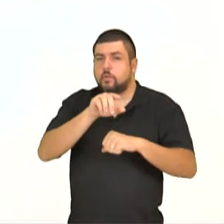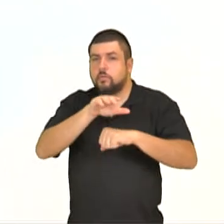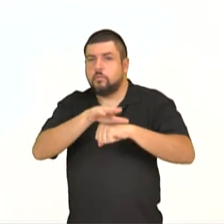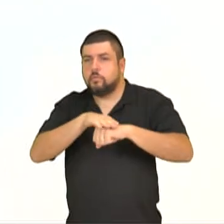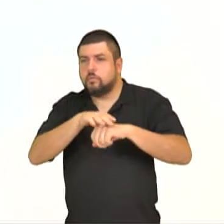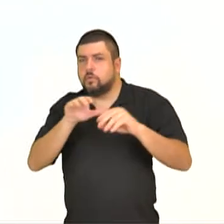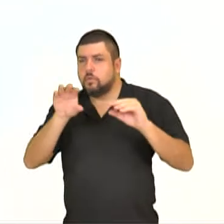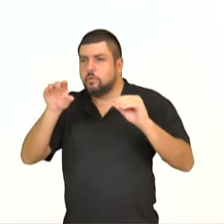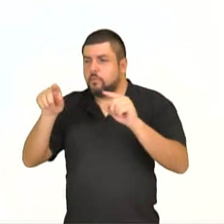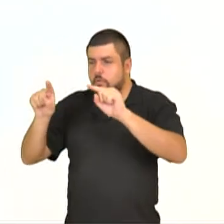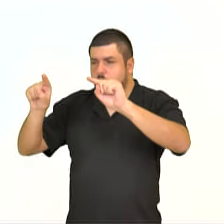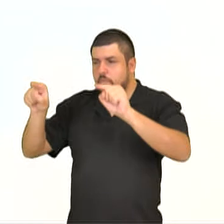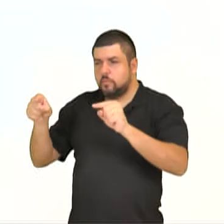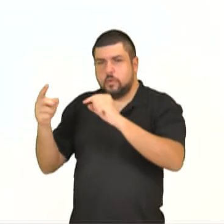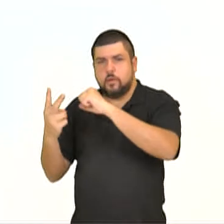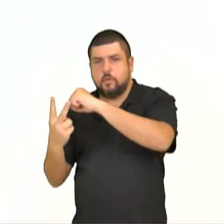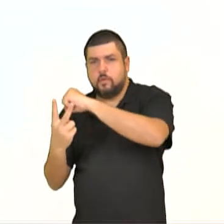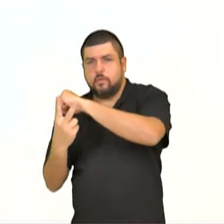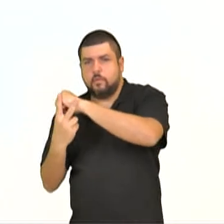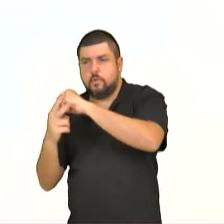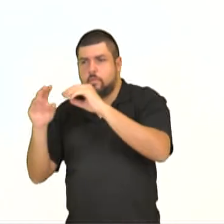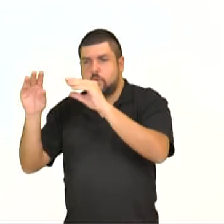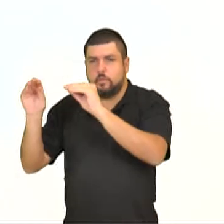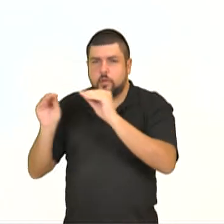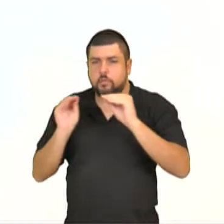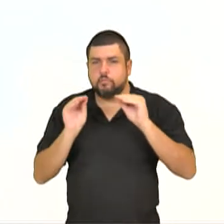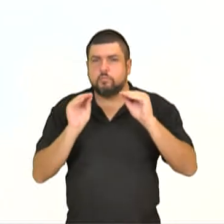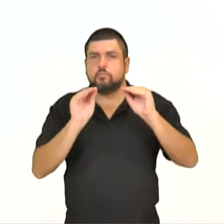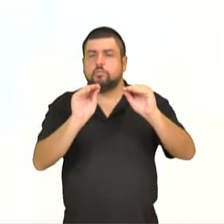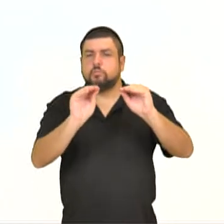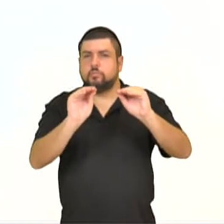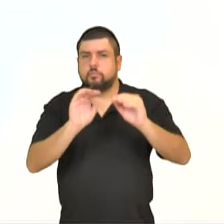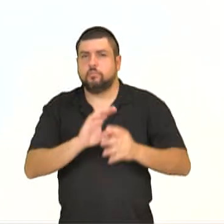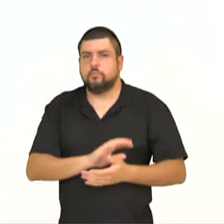tú, tener tiempo de venir esta noche.